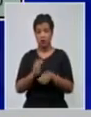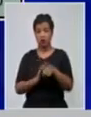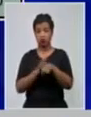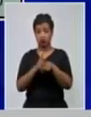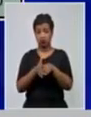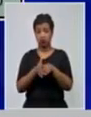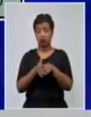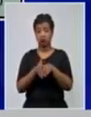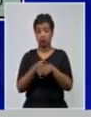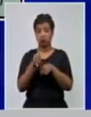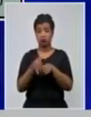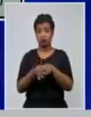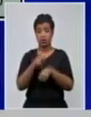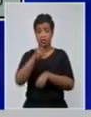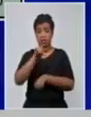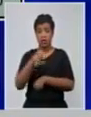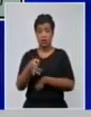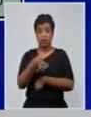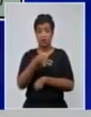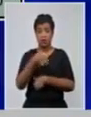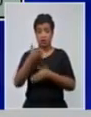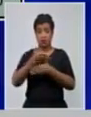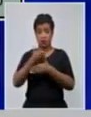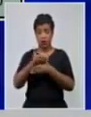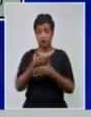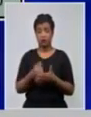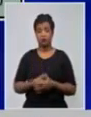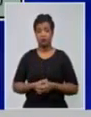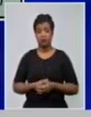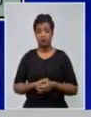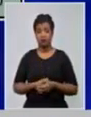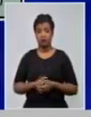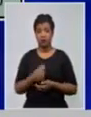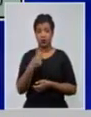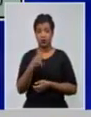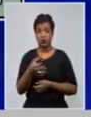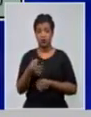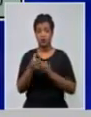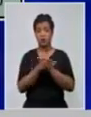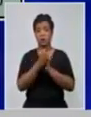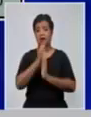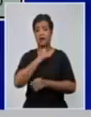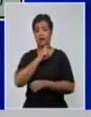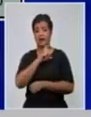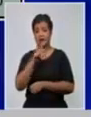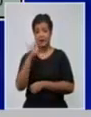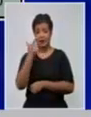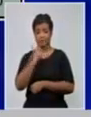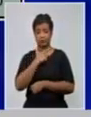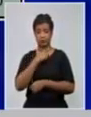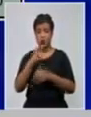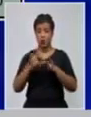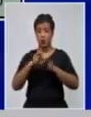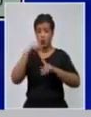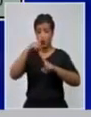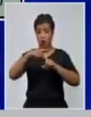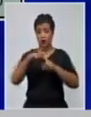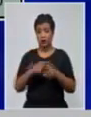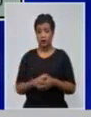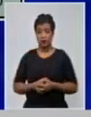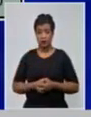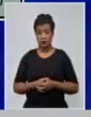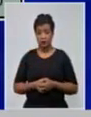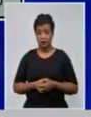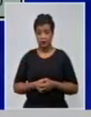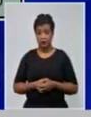transmisión autóctona, 16 del municipio Santiago, 2 del municipio Mella. Guantánamo con 33.